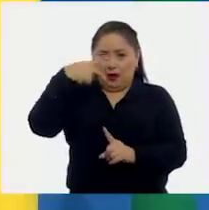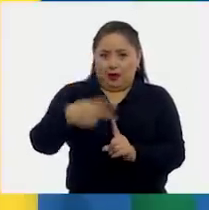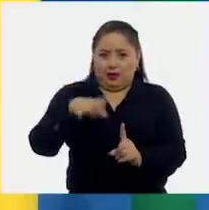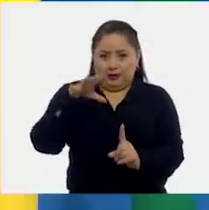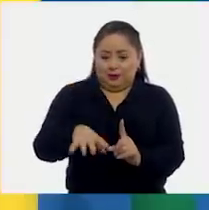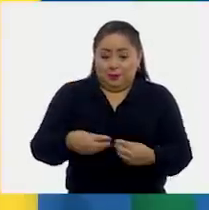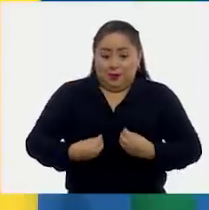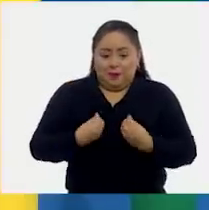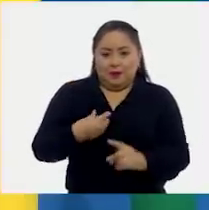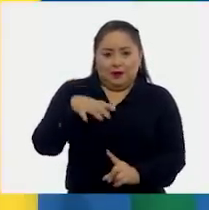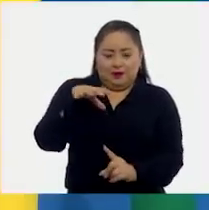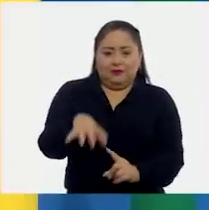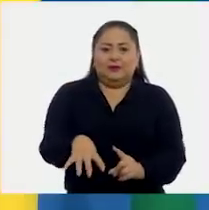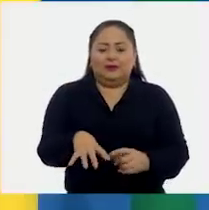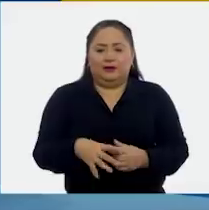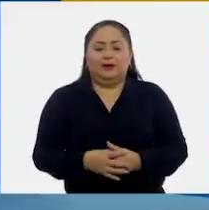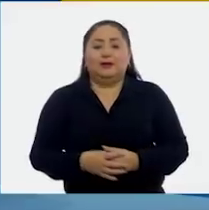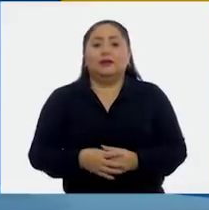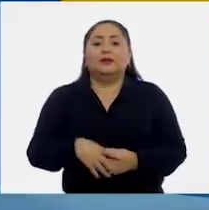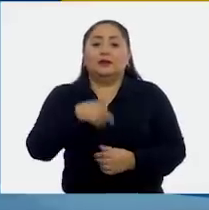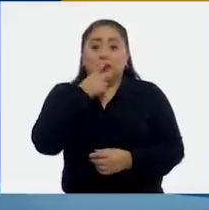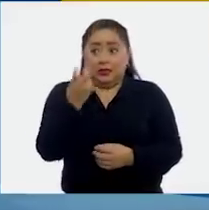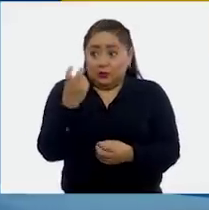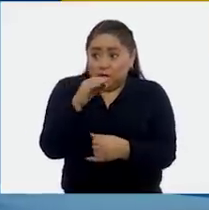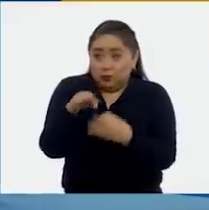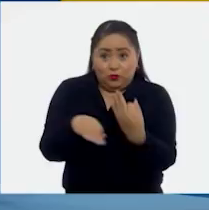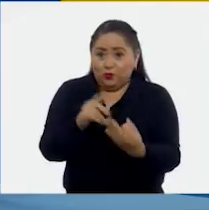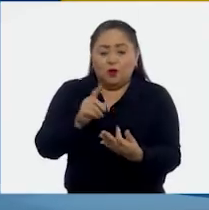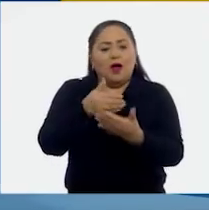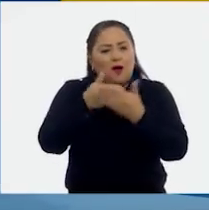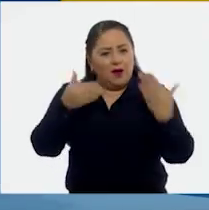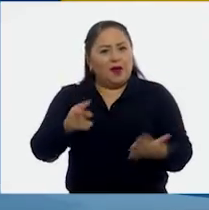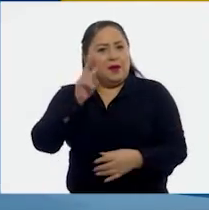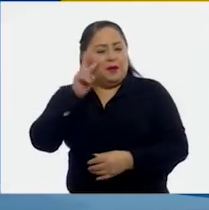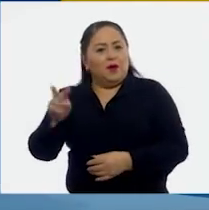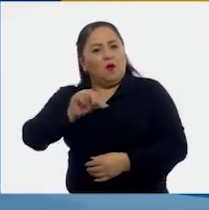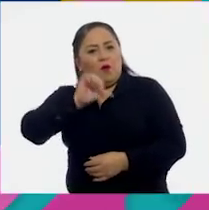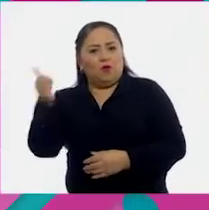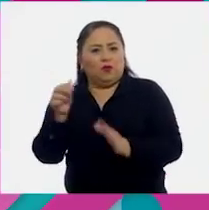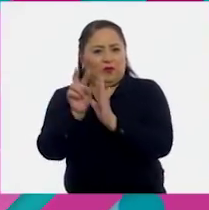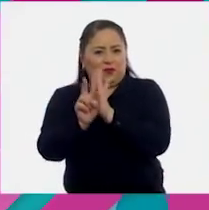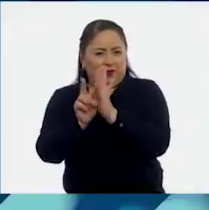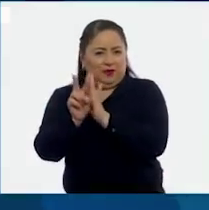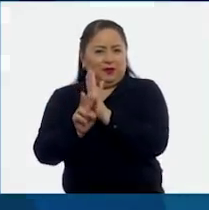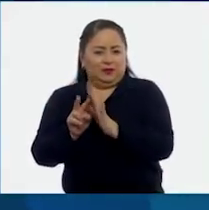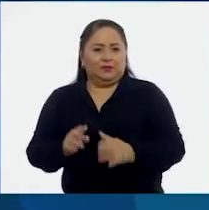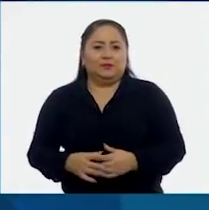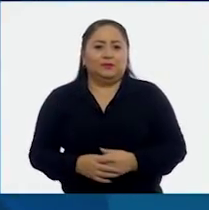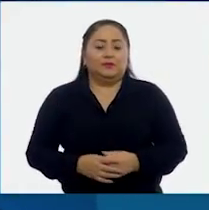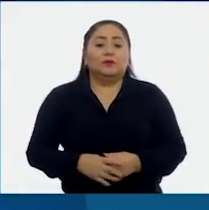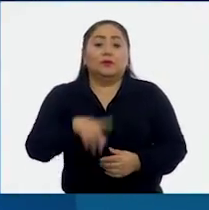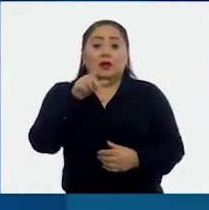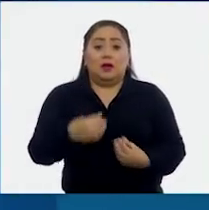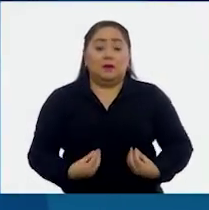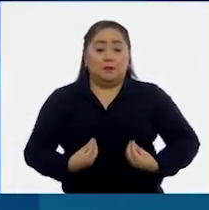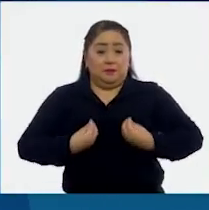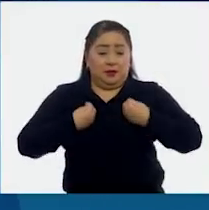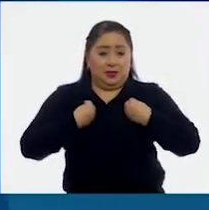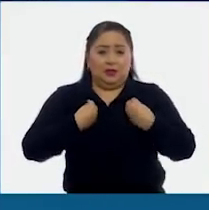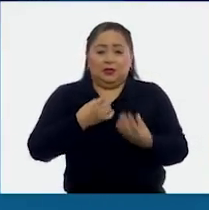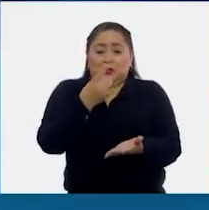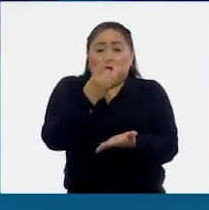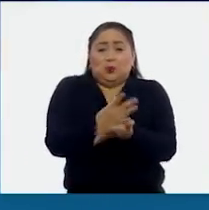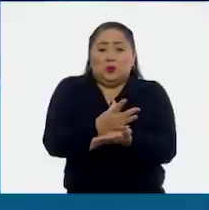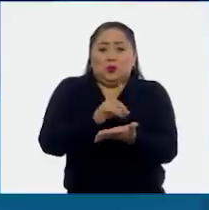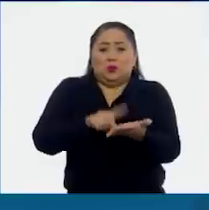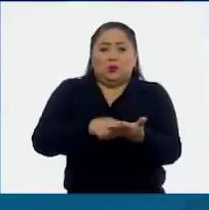es. Y eso no es todo. Ahora vamos a ver el siguiente video. La vida es un fenómeno que hace único a